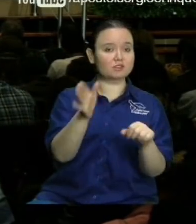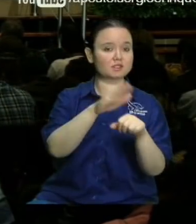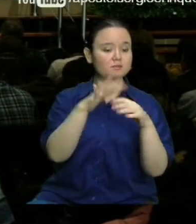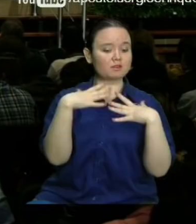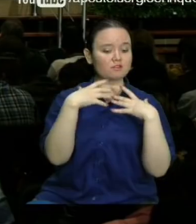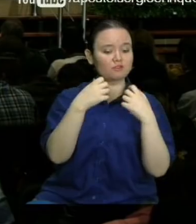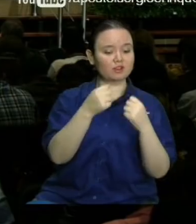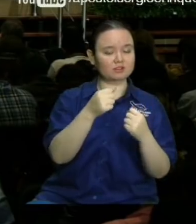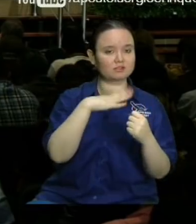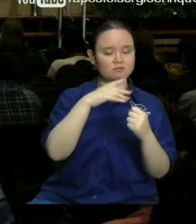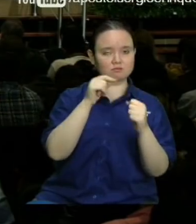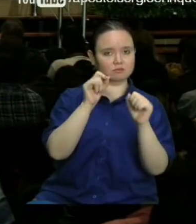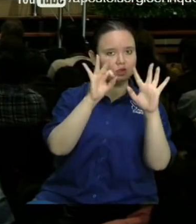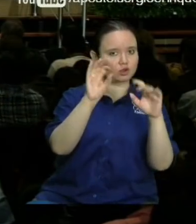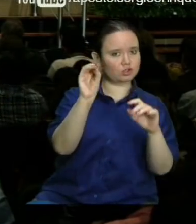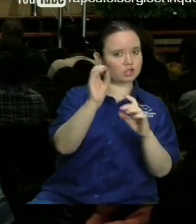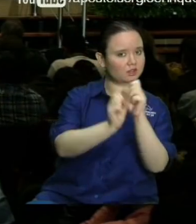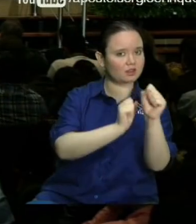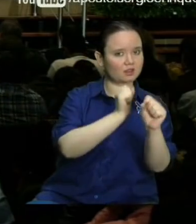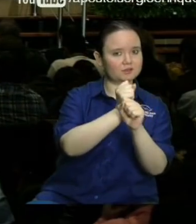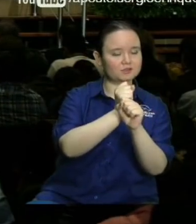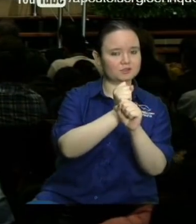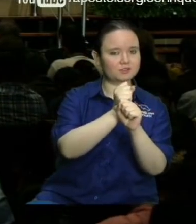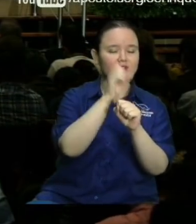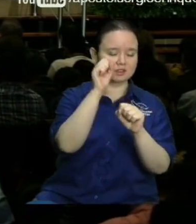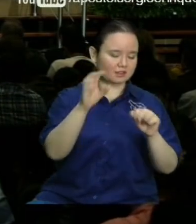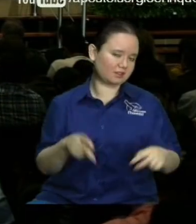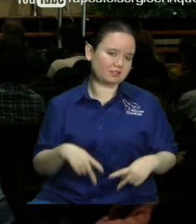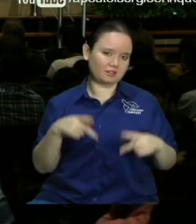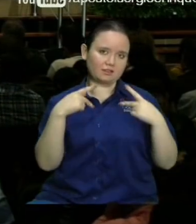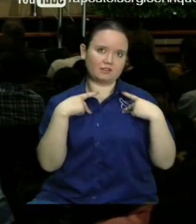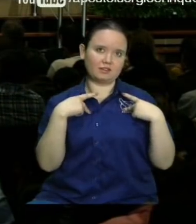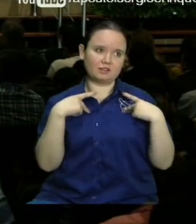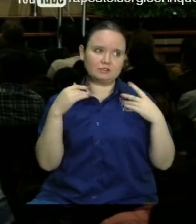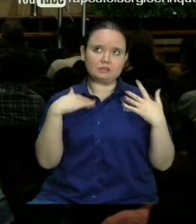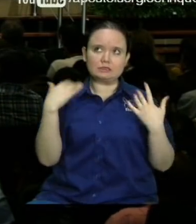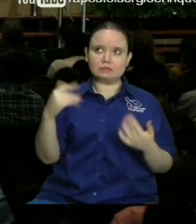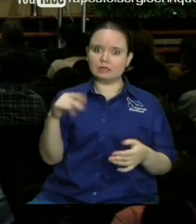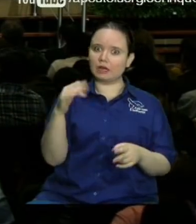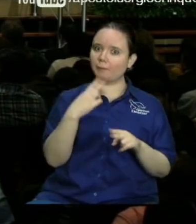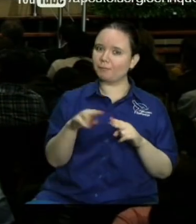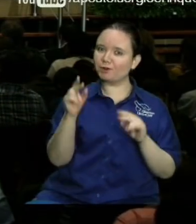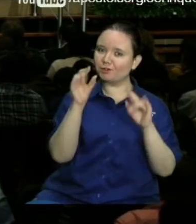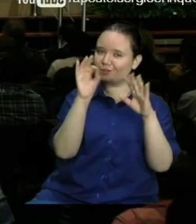Se asusta uno eso cuando le empiezan a salir canas, hermano, que pronto llegan los 80.